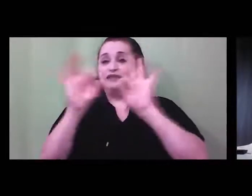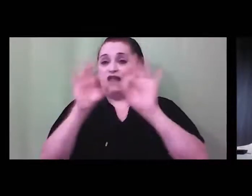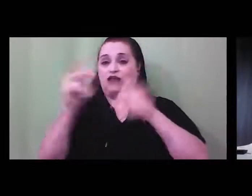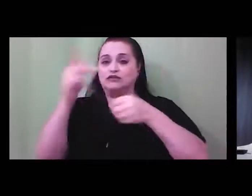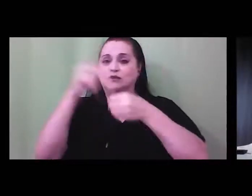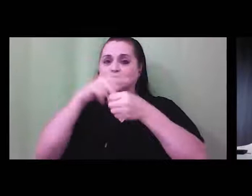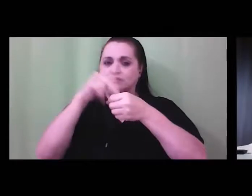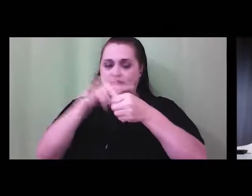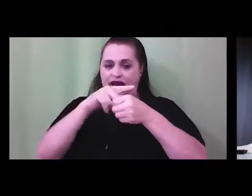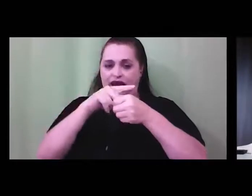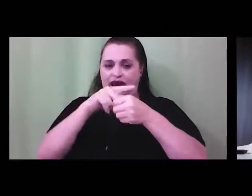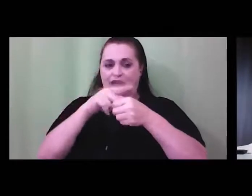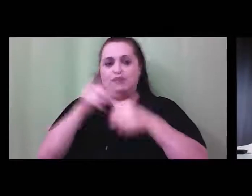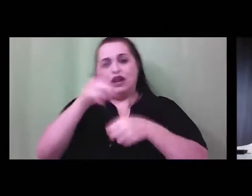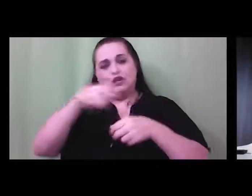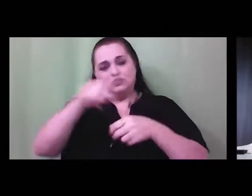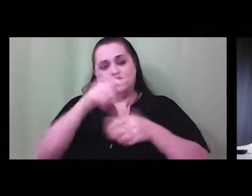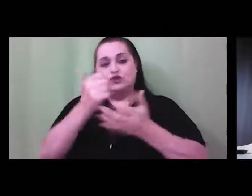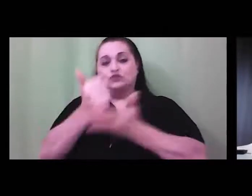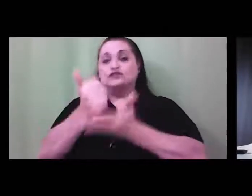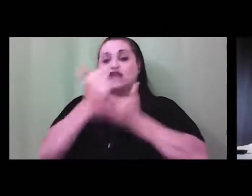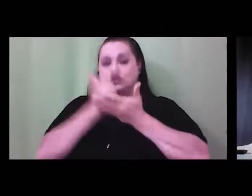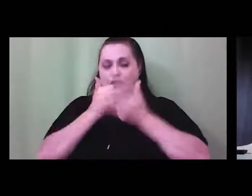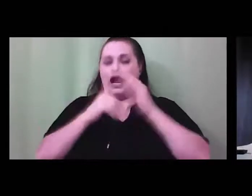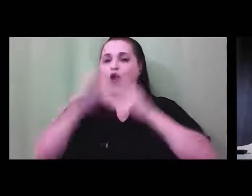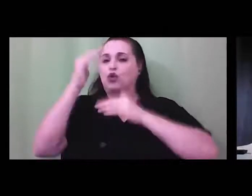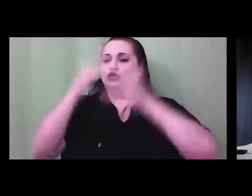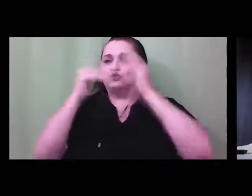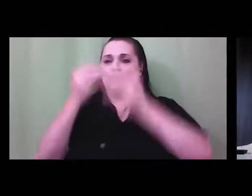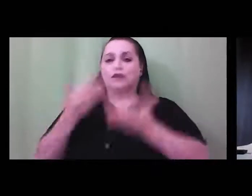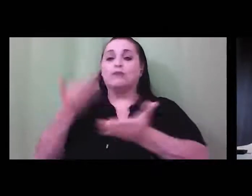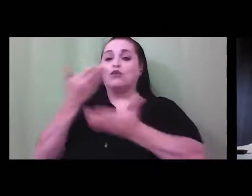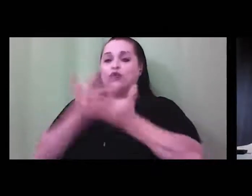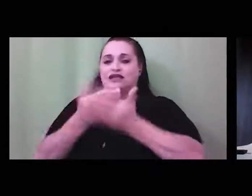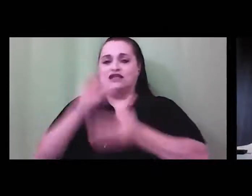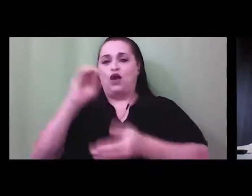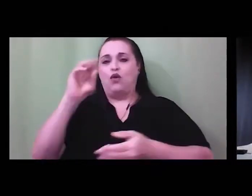participar para que nos ayuden a construir una propuesta del ONEI muy